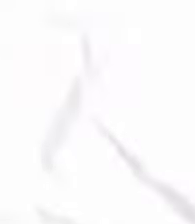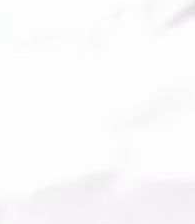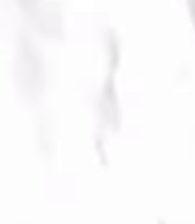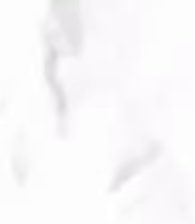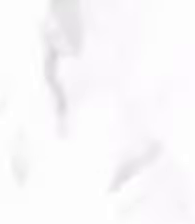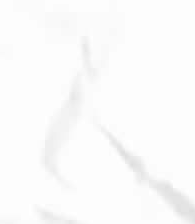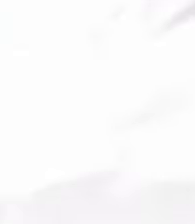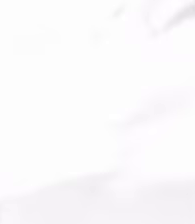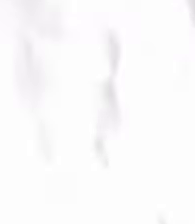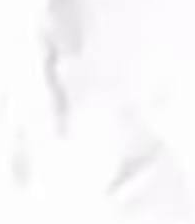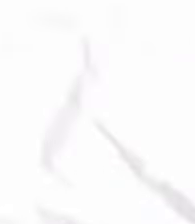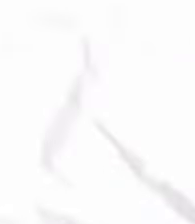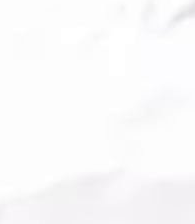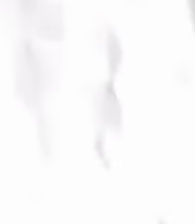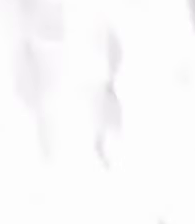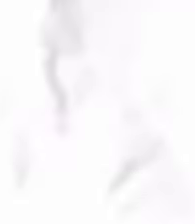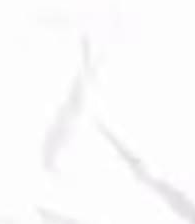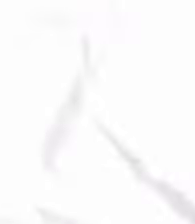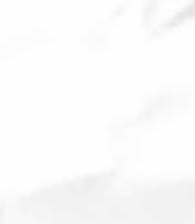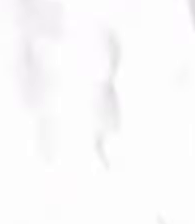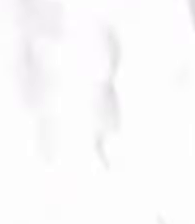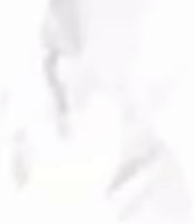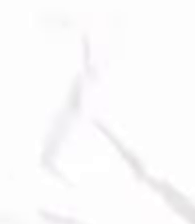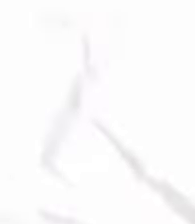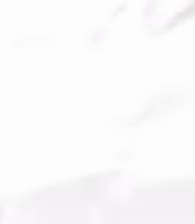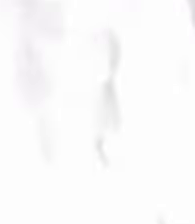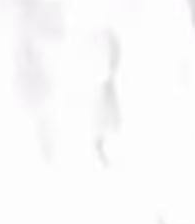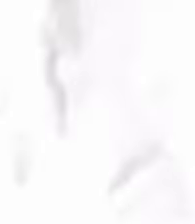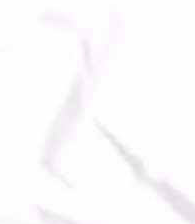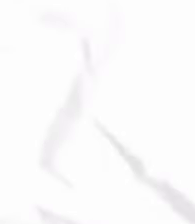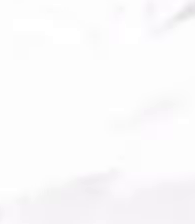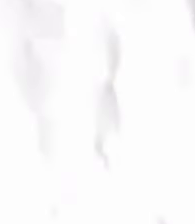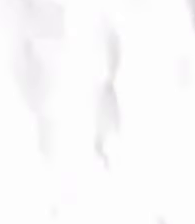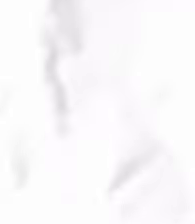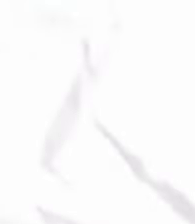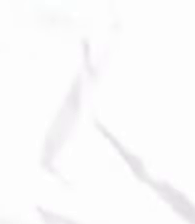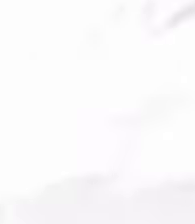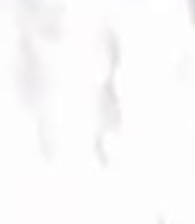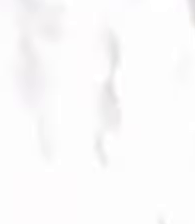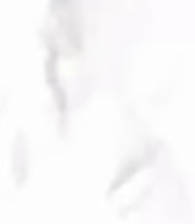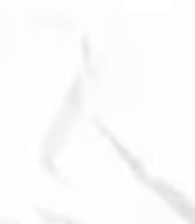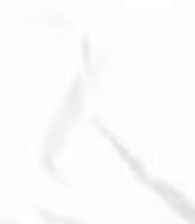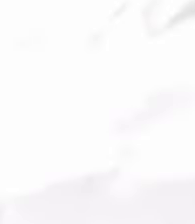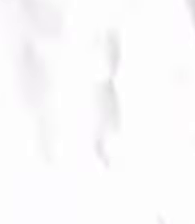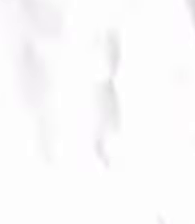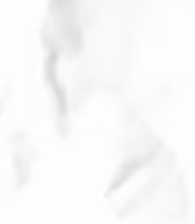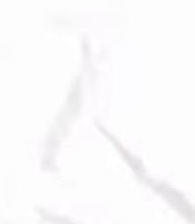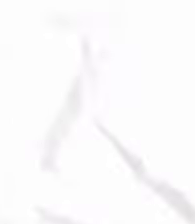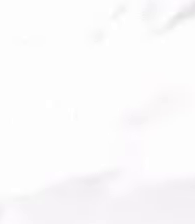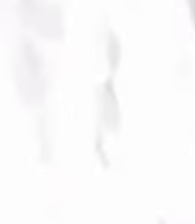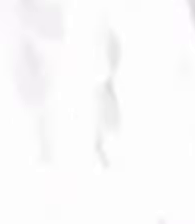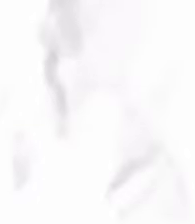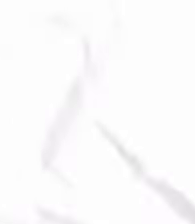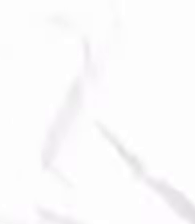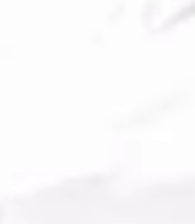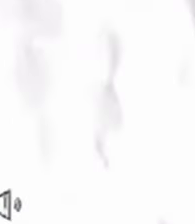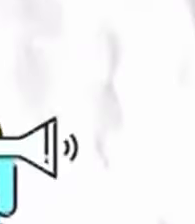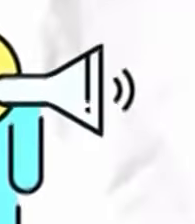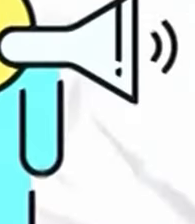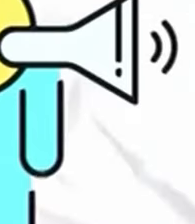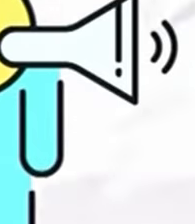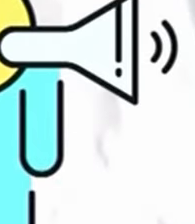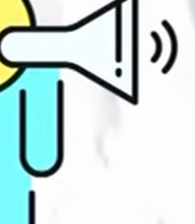una firme convicción en la lucha contra la corrupción. Si conoces de un caso que comprometa a